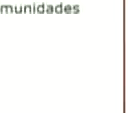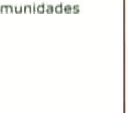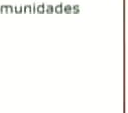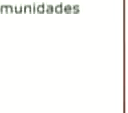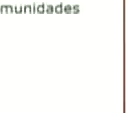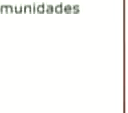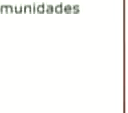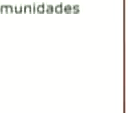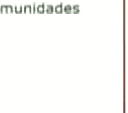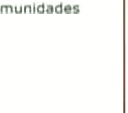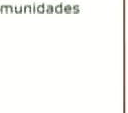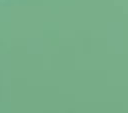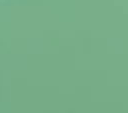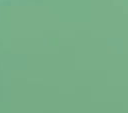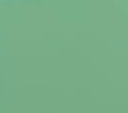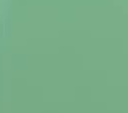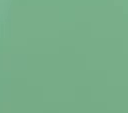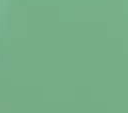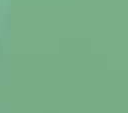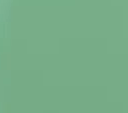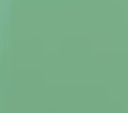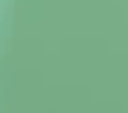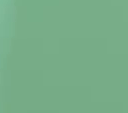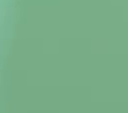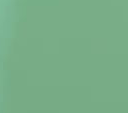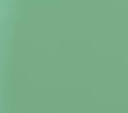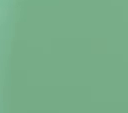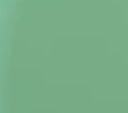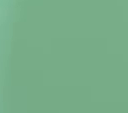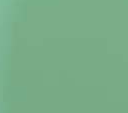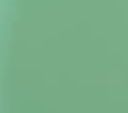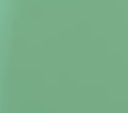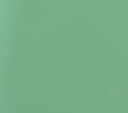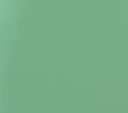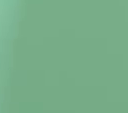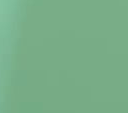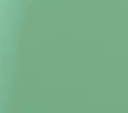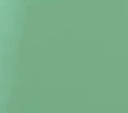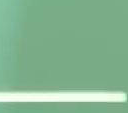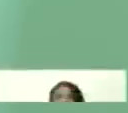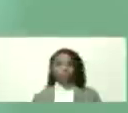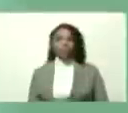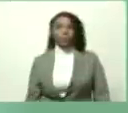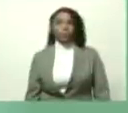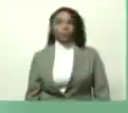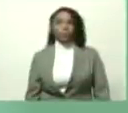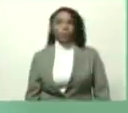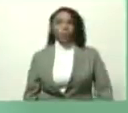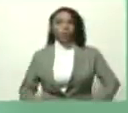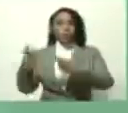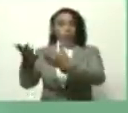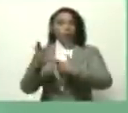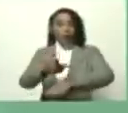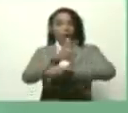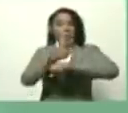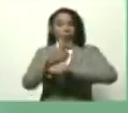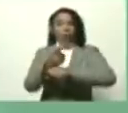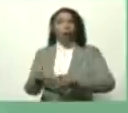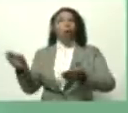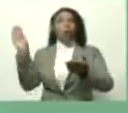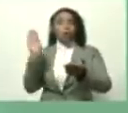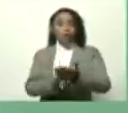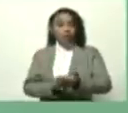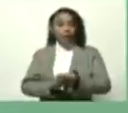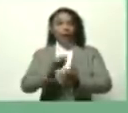Colombia. Allá reciben entrenamiento, reciben dinero, reciben logística, reciben armas y son reentrados a